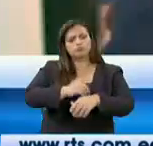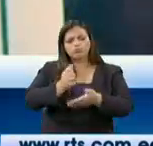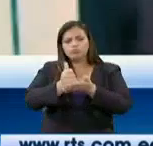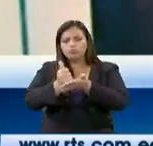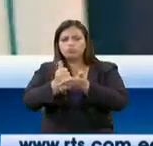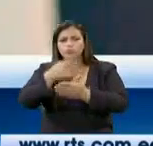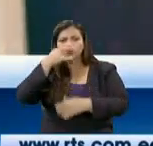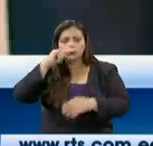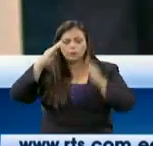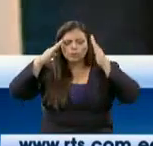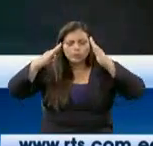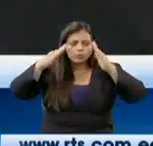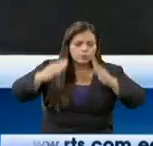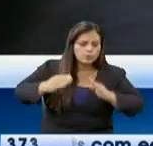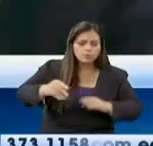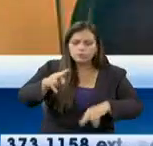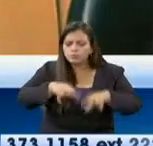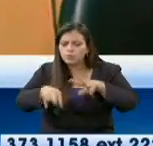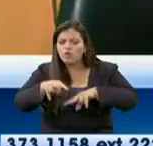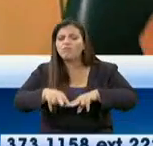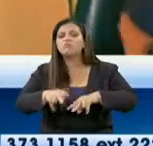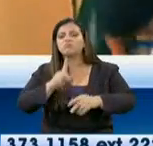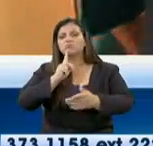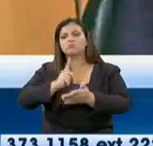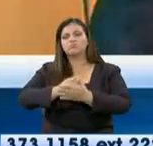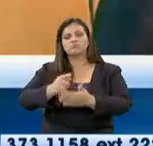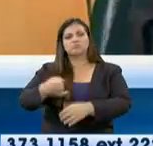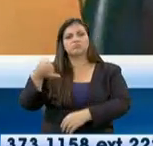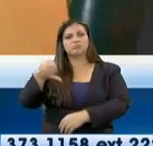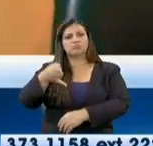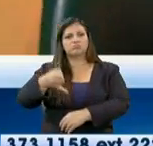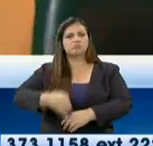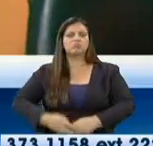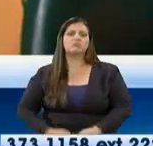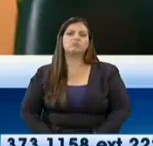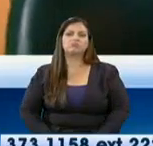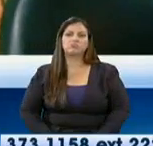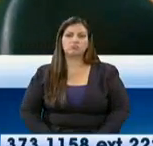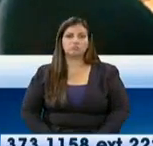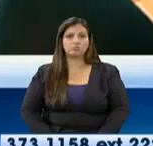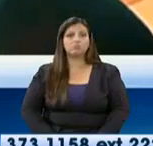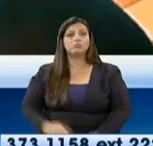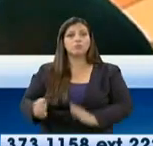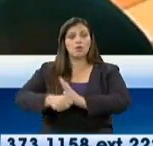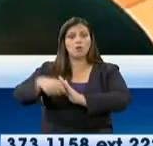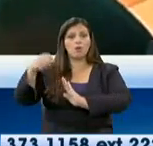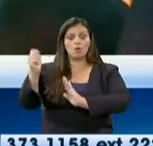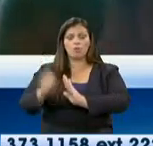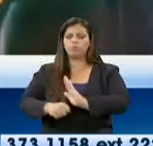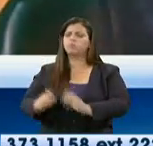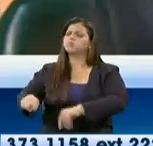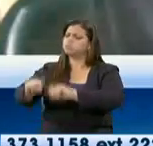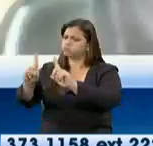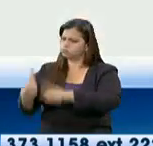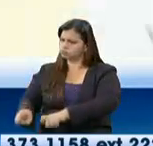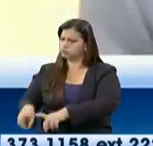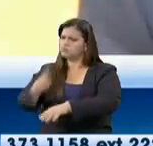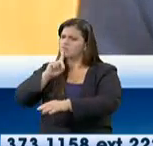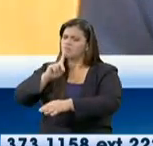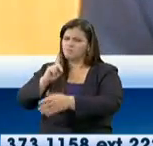José Morales, confirmaron el ultraje. Asimismo, durante la audiencia de flagrancia, el detenido no negó las